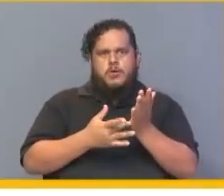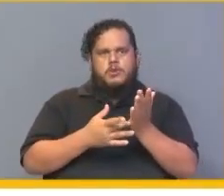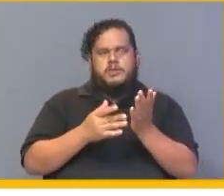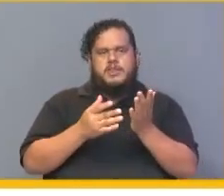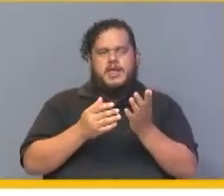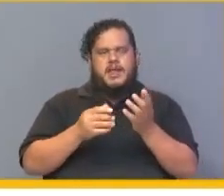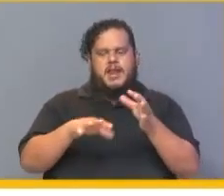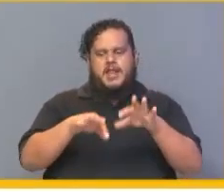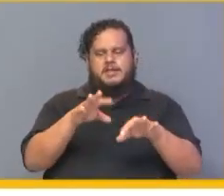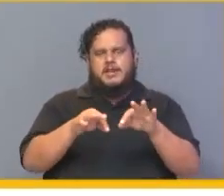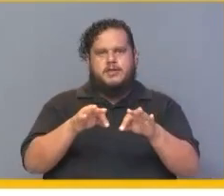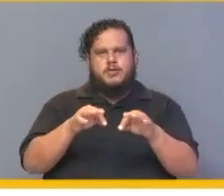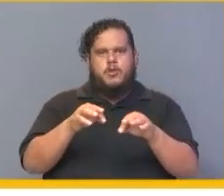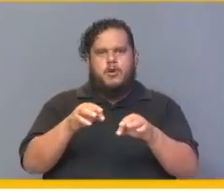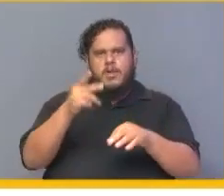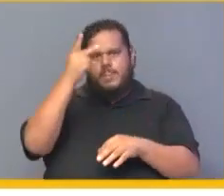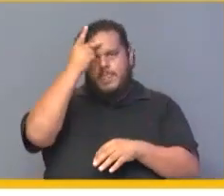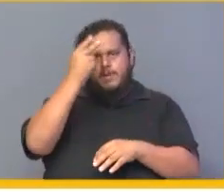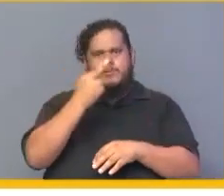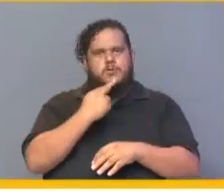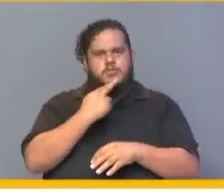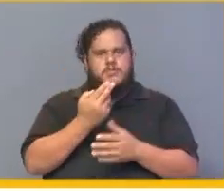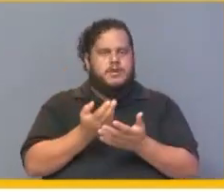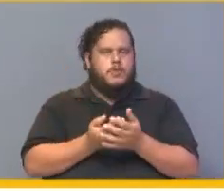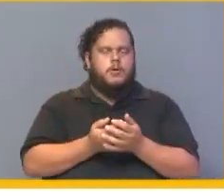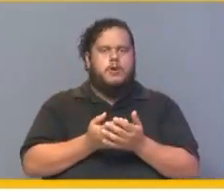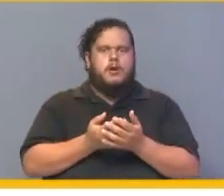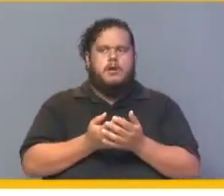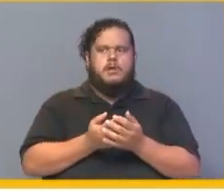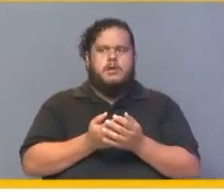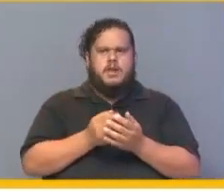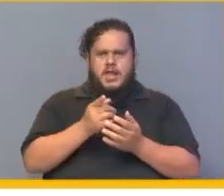Hace unos meses era el seleccionador, había llegado de la época...